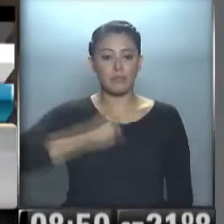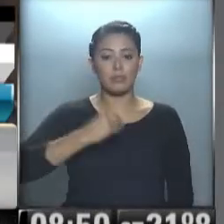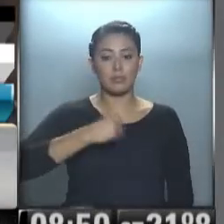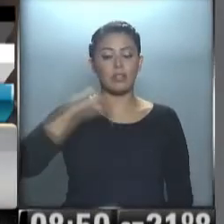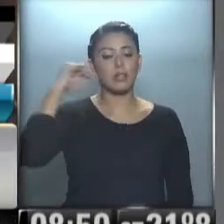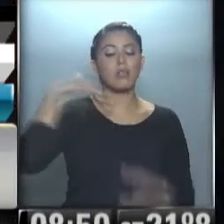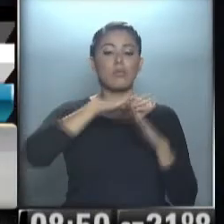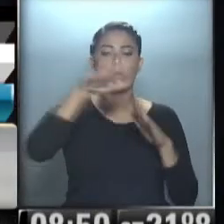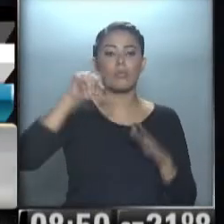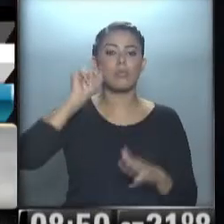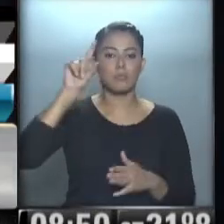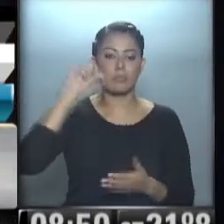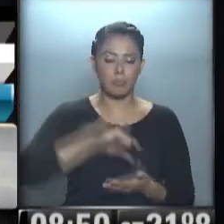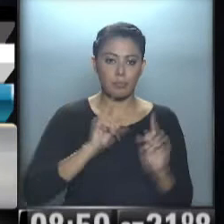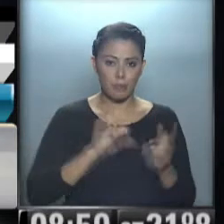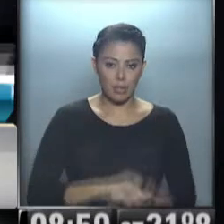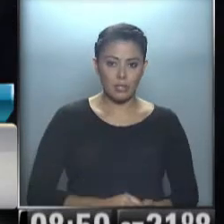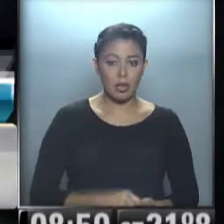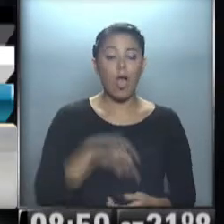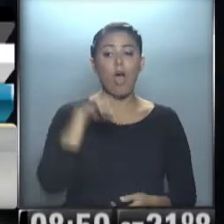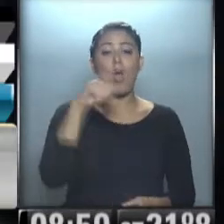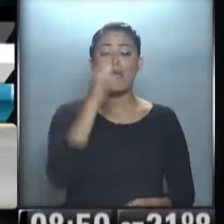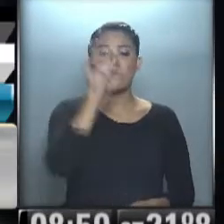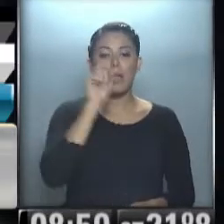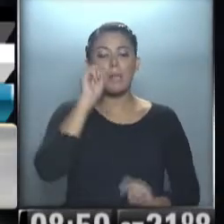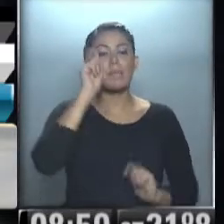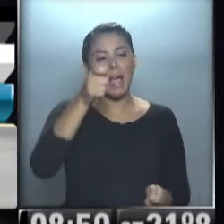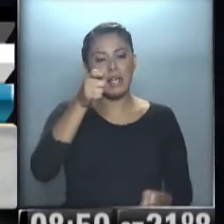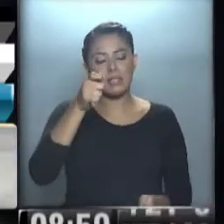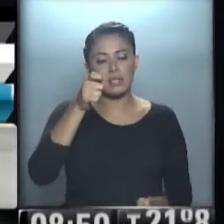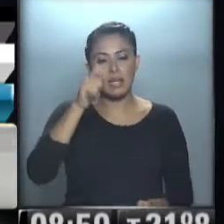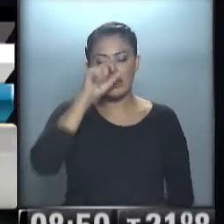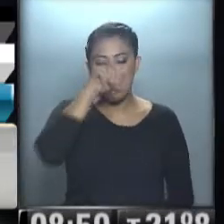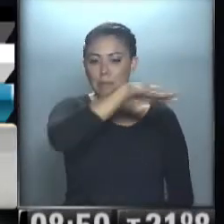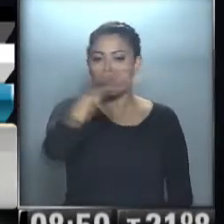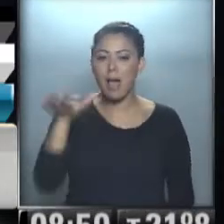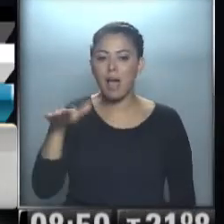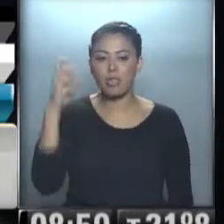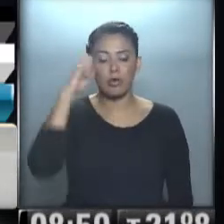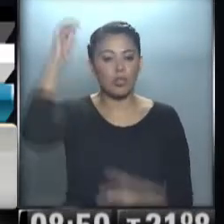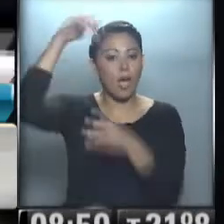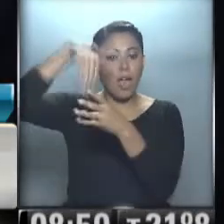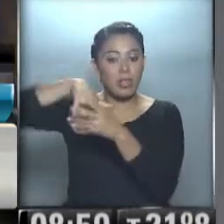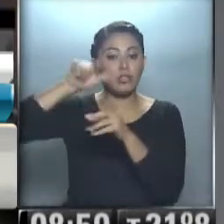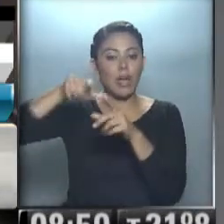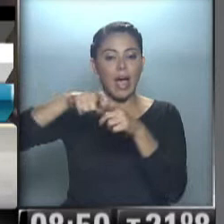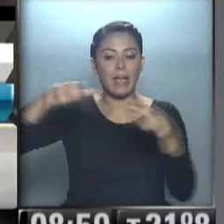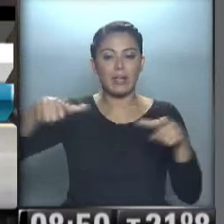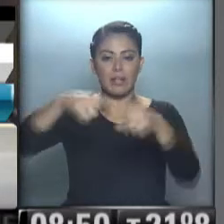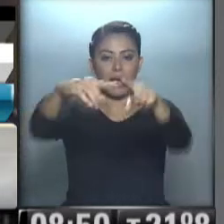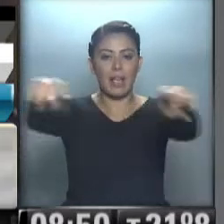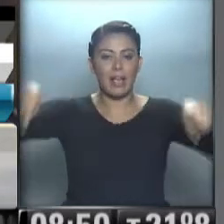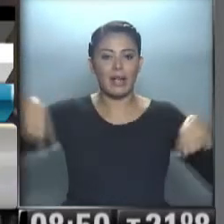rancho sur del país uno de los primeros en visitar el patio interno del parlamento donde reposó el ataúd durante seis horas